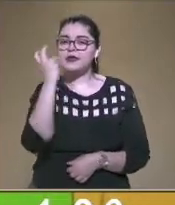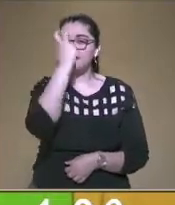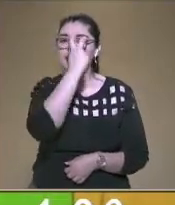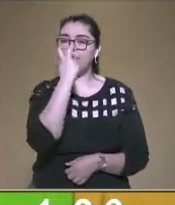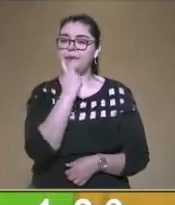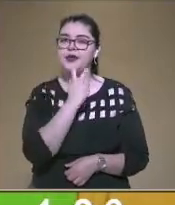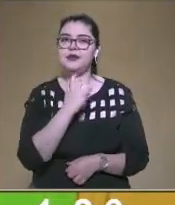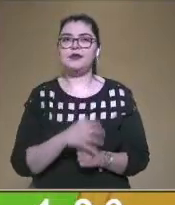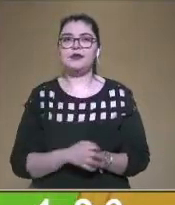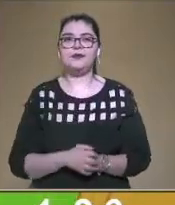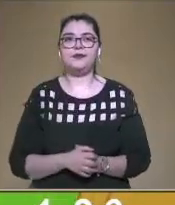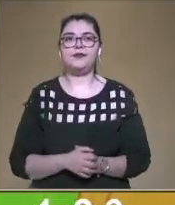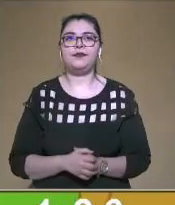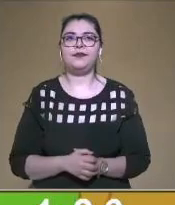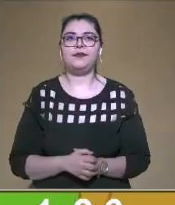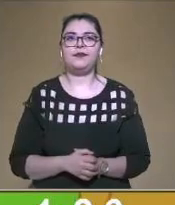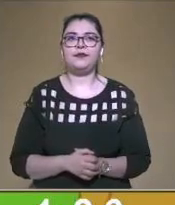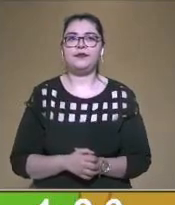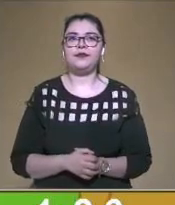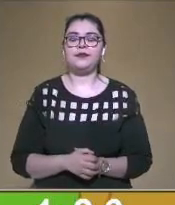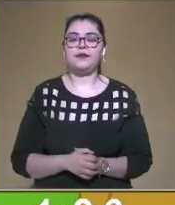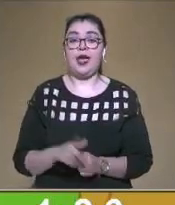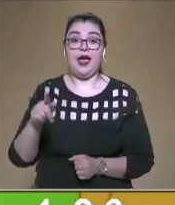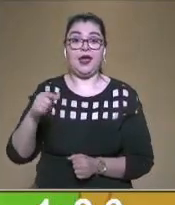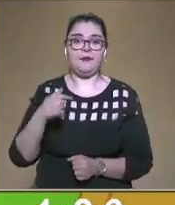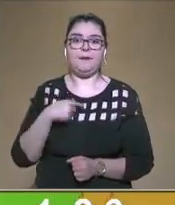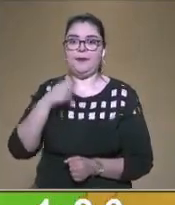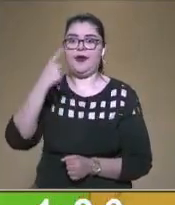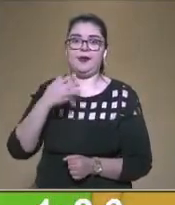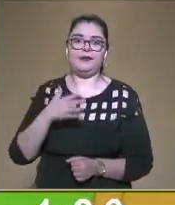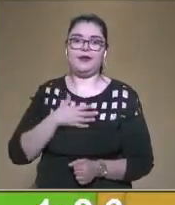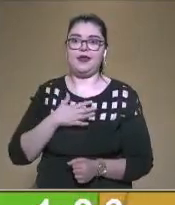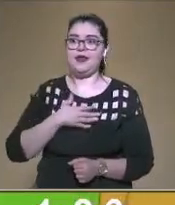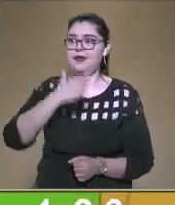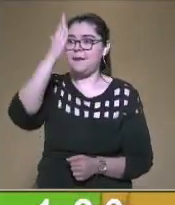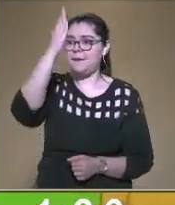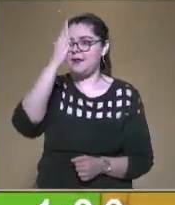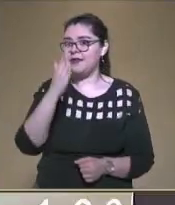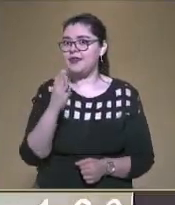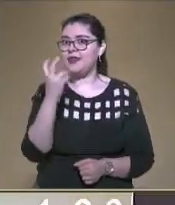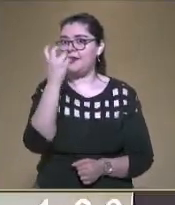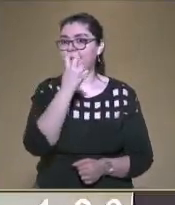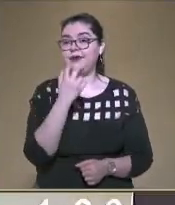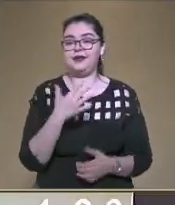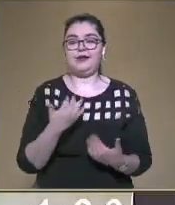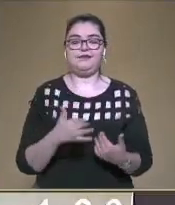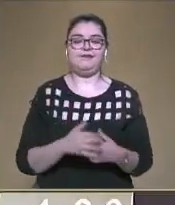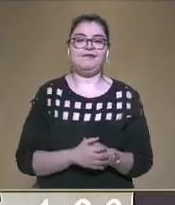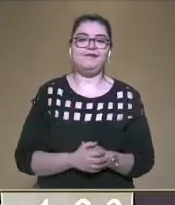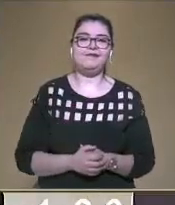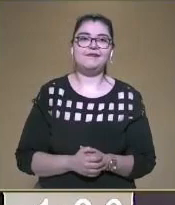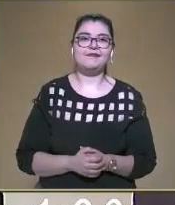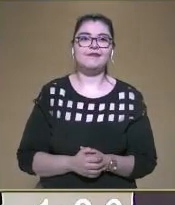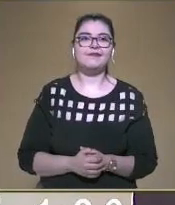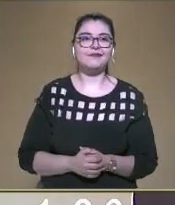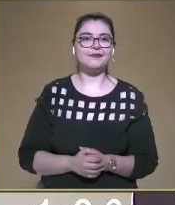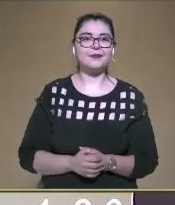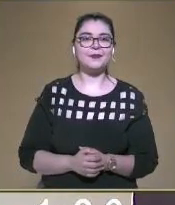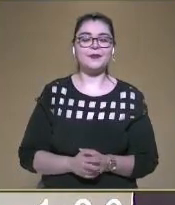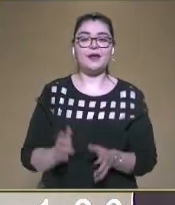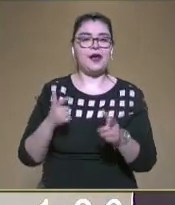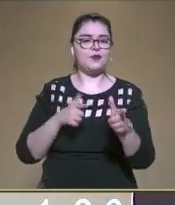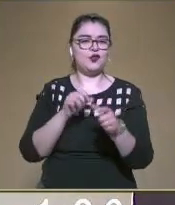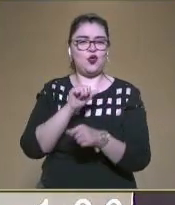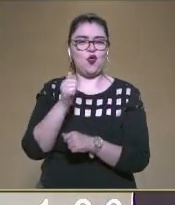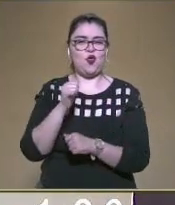tocaron de cada pizza, de cada rebanada de las 4 pizzas. Muy bien, maestro Ricky. Muy bien, y vamos con otro ejemplo muy